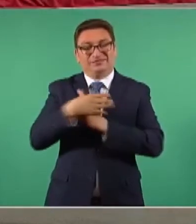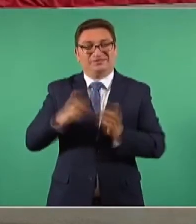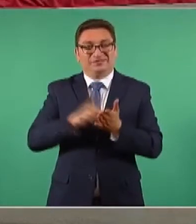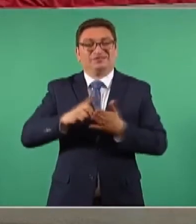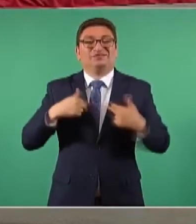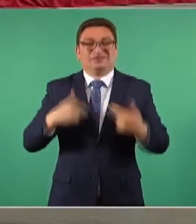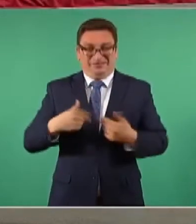Gracias.